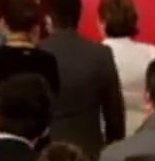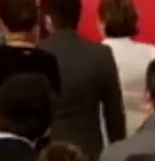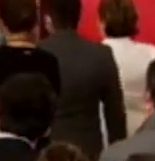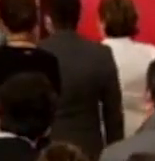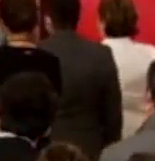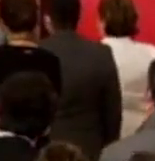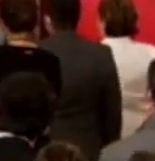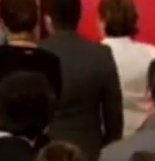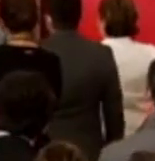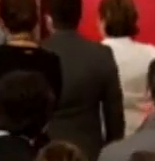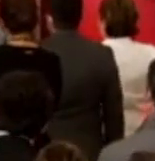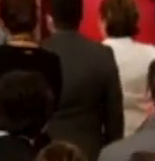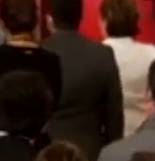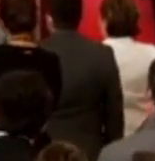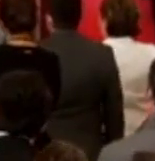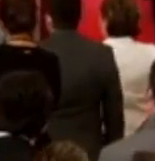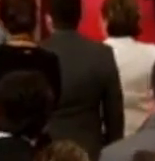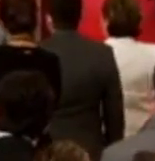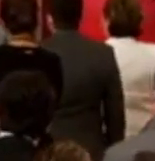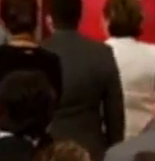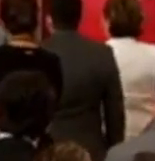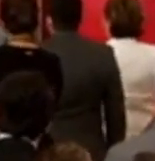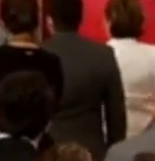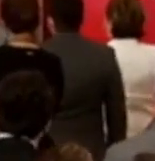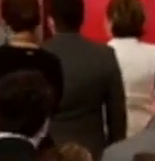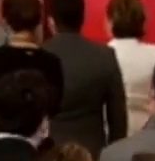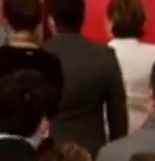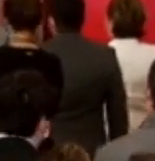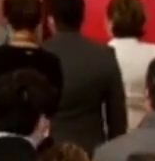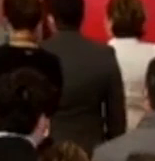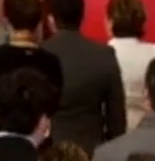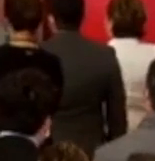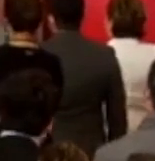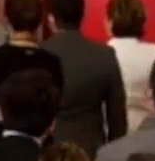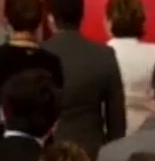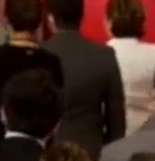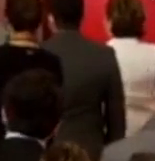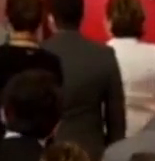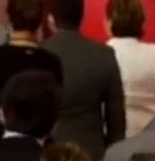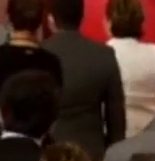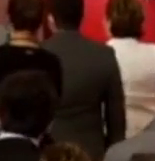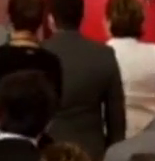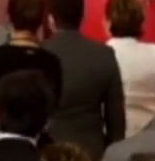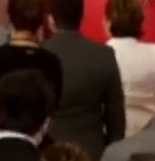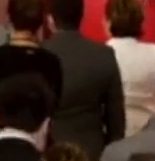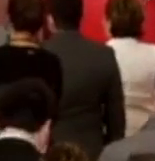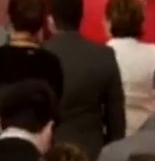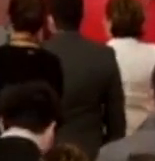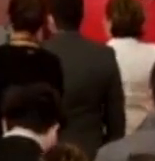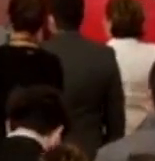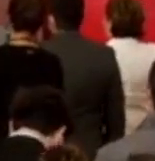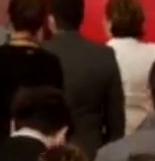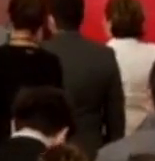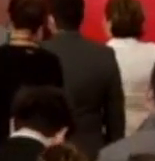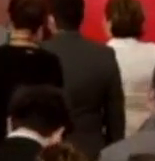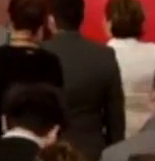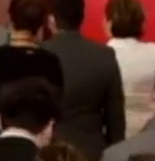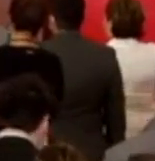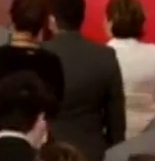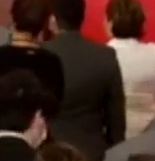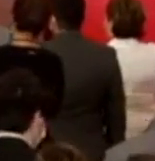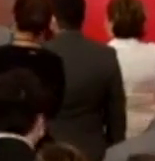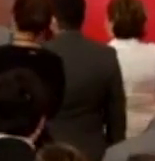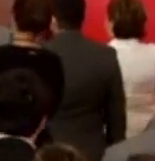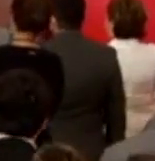de Zacatecas del siglo XXI y el 84 en la historia de la entidad. Alejandro Tello Cristerna entregó el mando